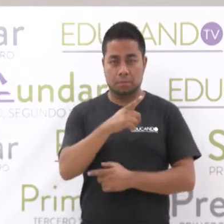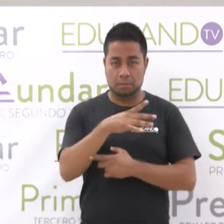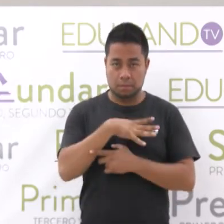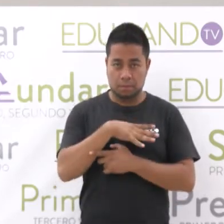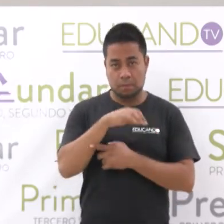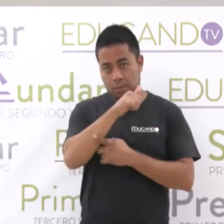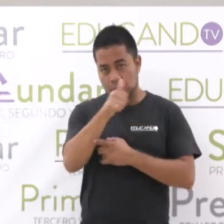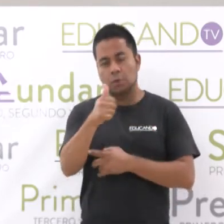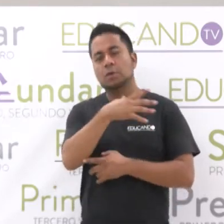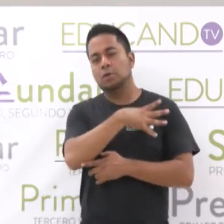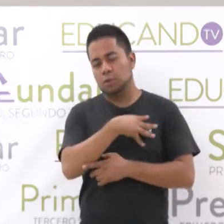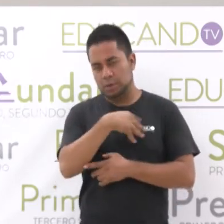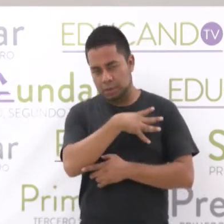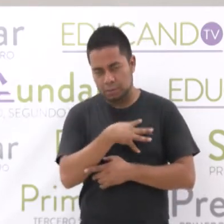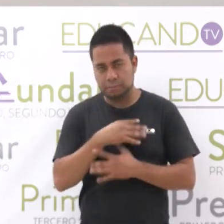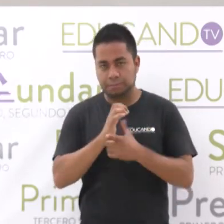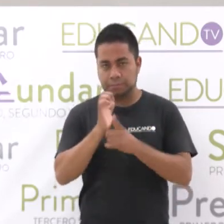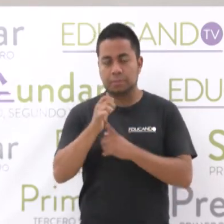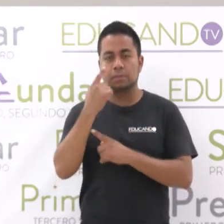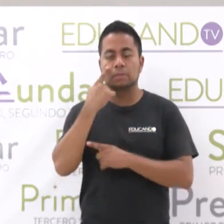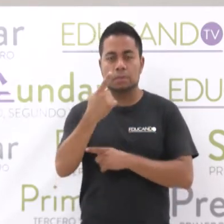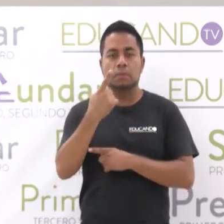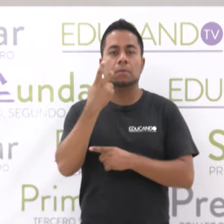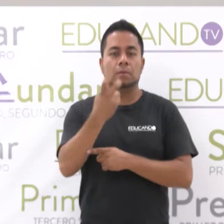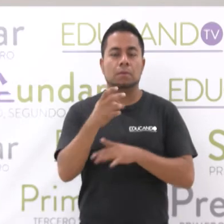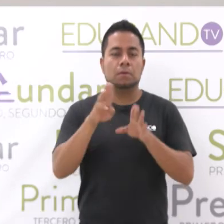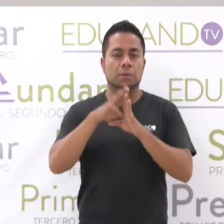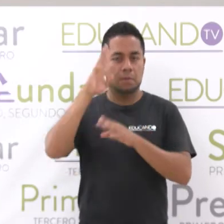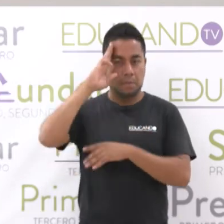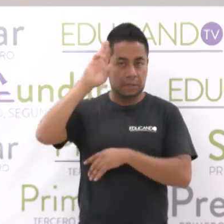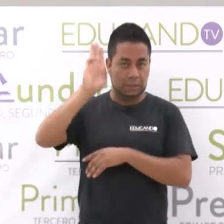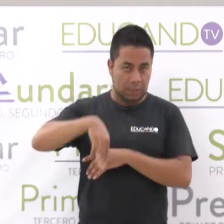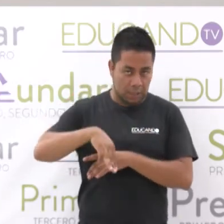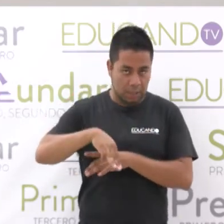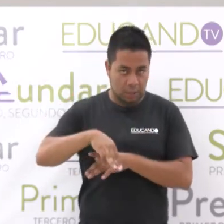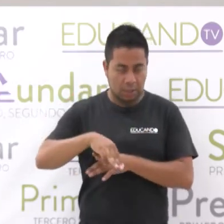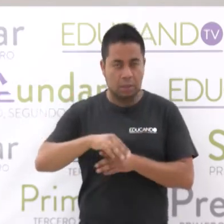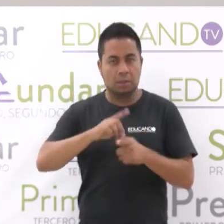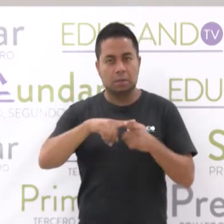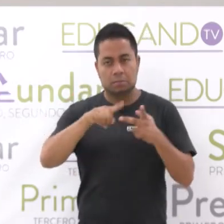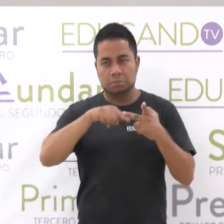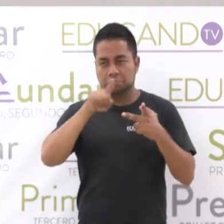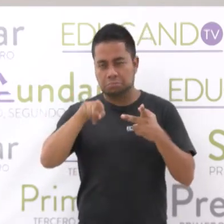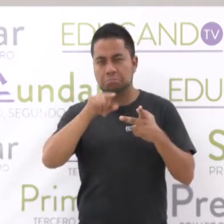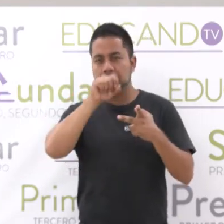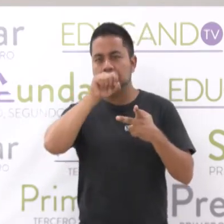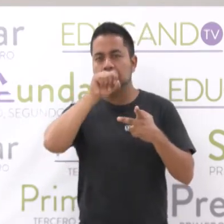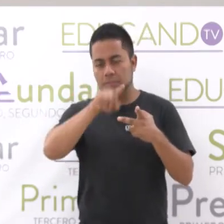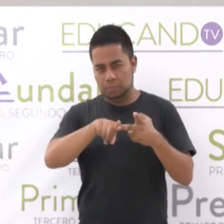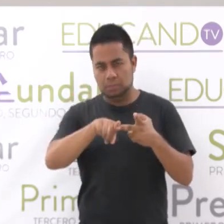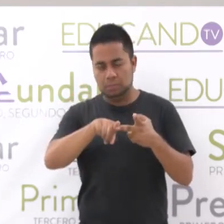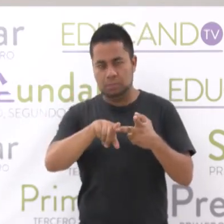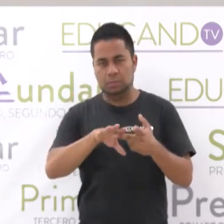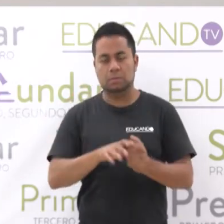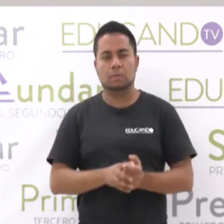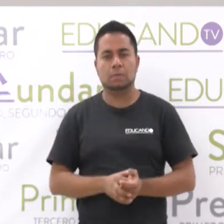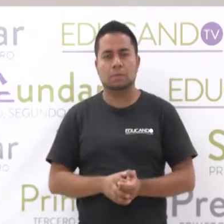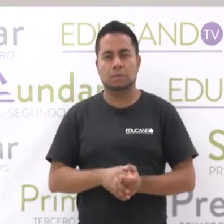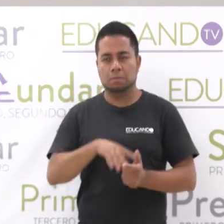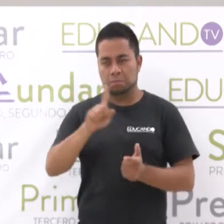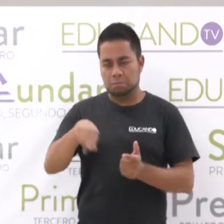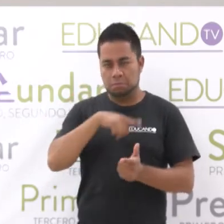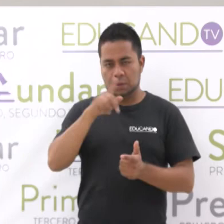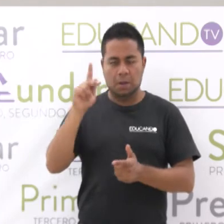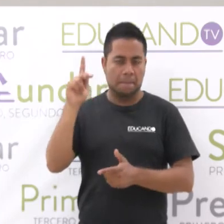otro hijo. Entonces, esta sería una maestría. Aquí también. Este sería